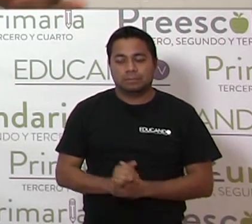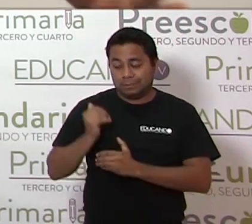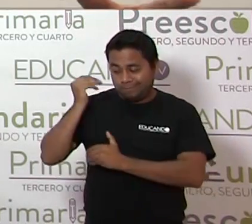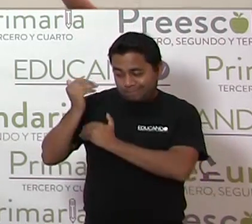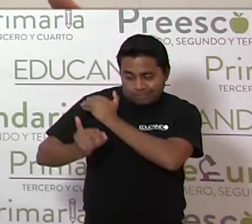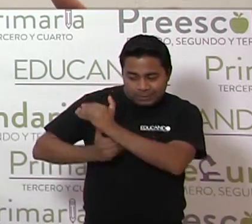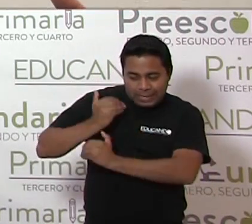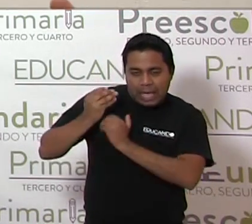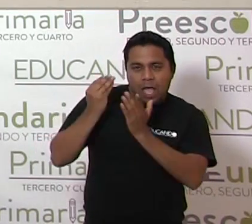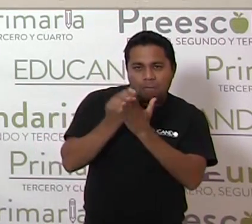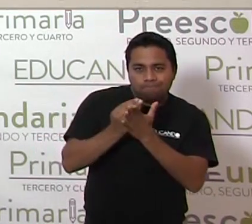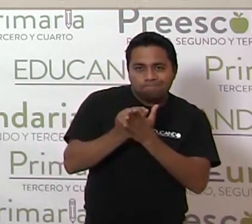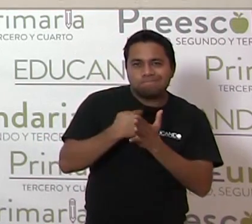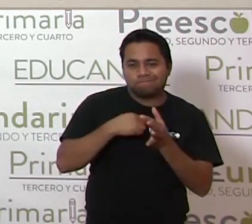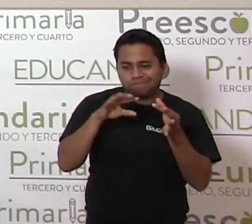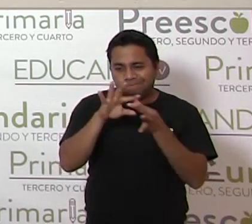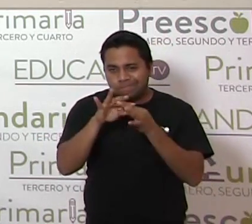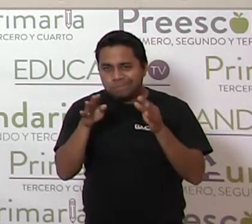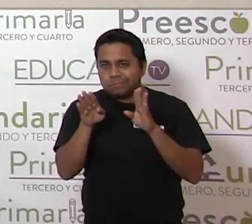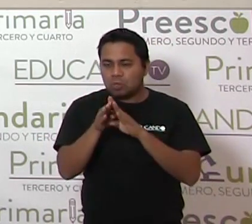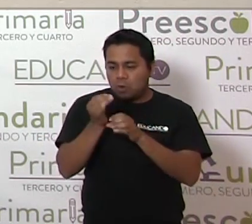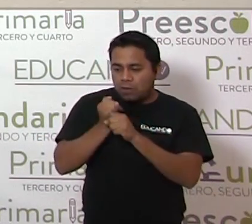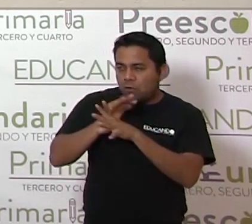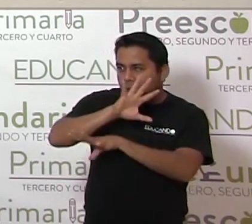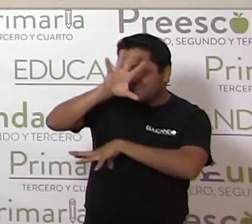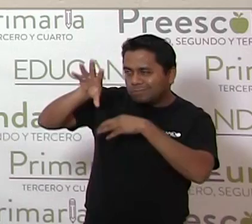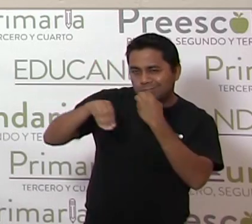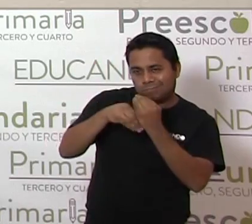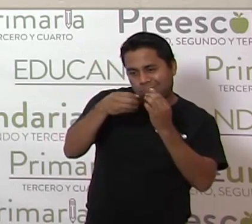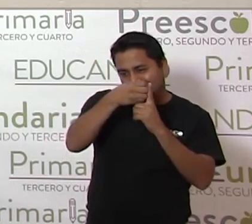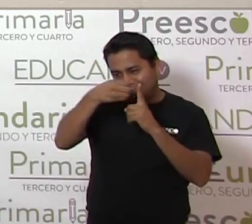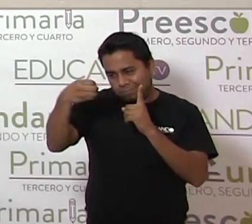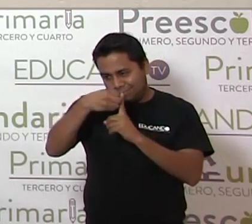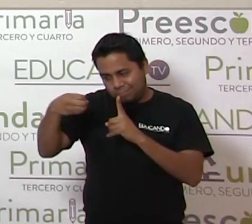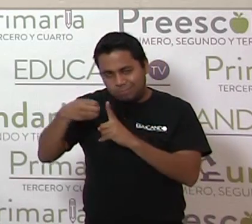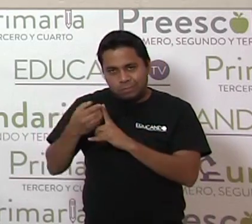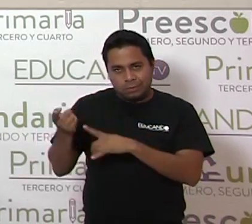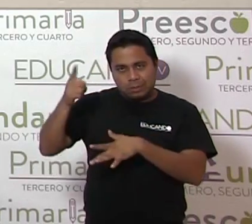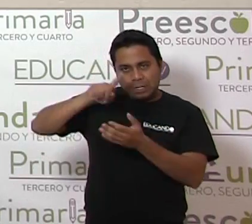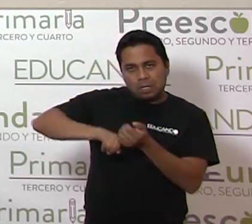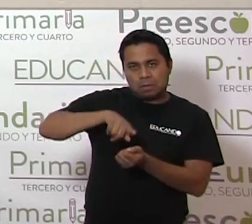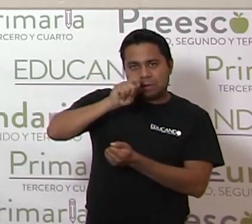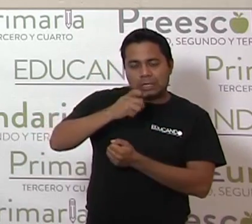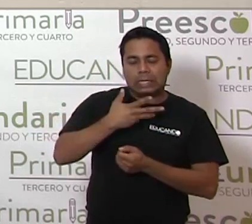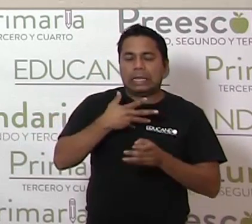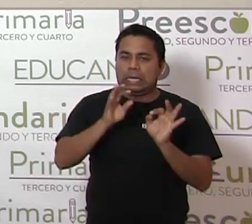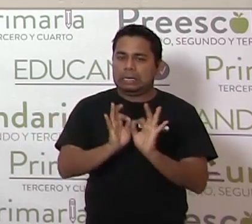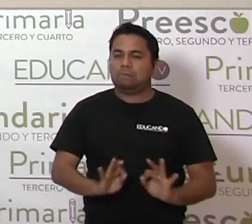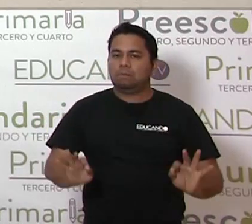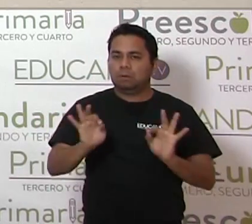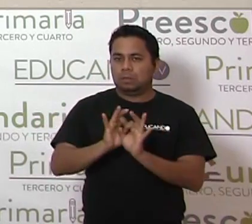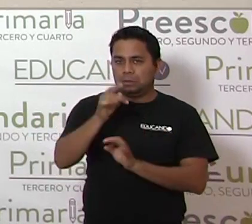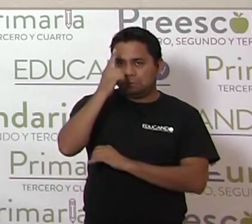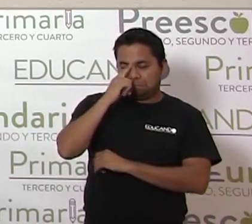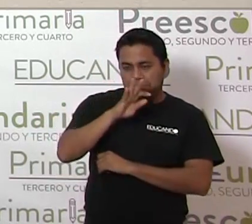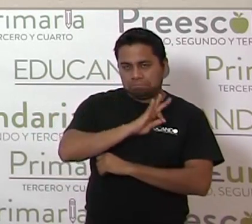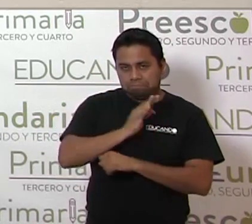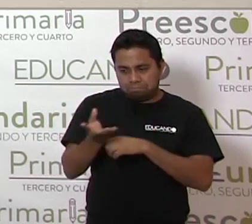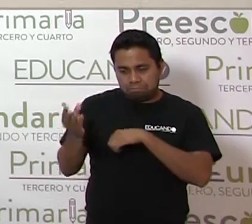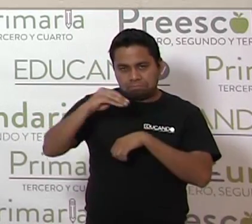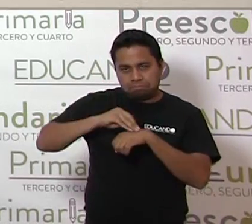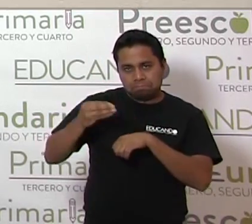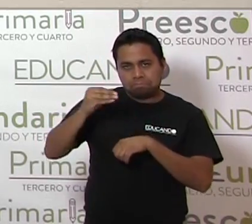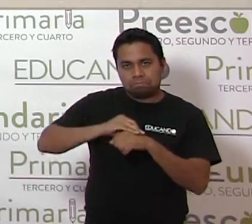Durante todas estas sesiones hemos hablado sobre los organizadores de información. Los organizadores de información son parte fundamental para